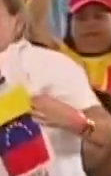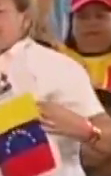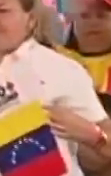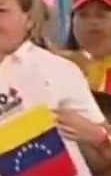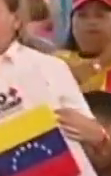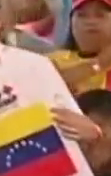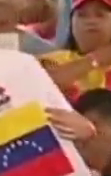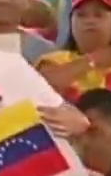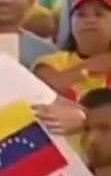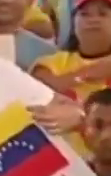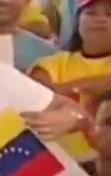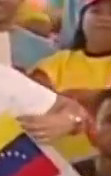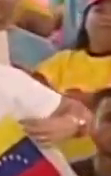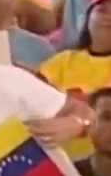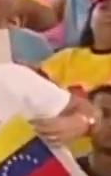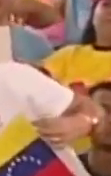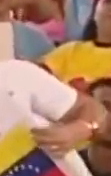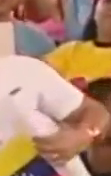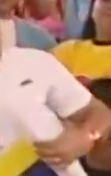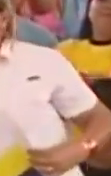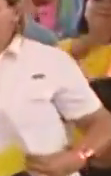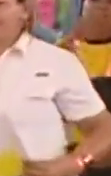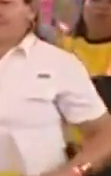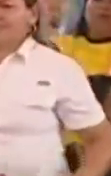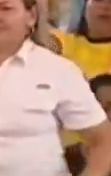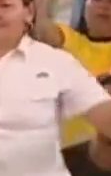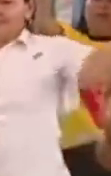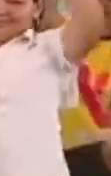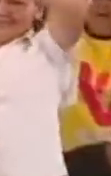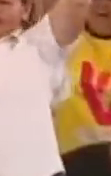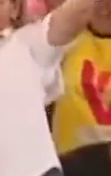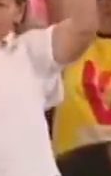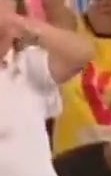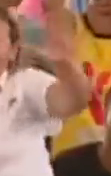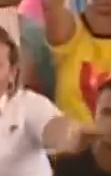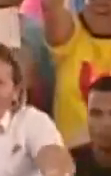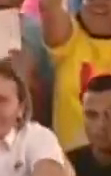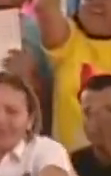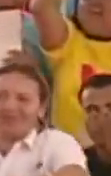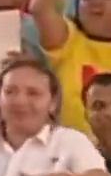cosa no hay que ver, que hay bimbarita cualquiera.